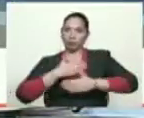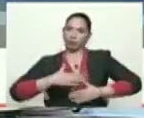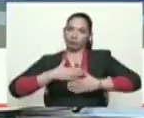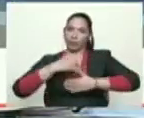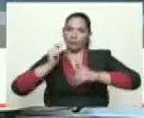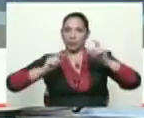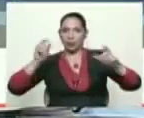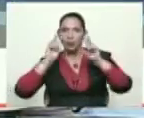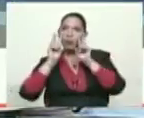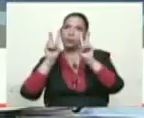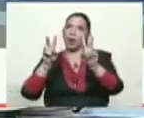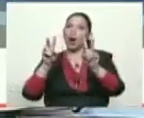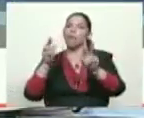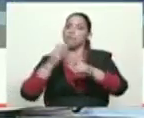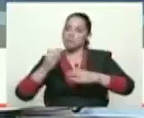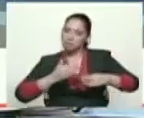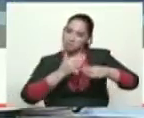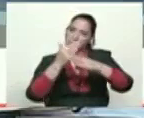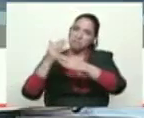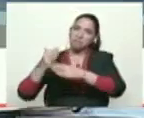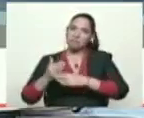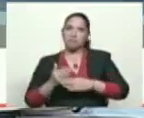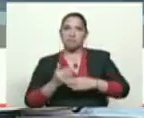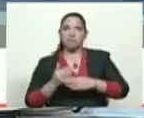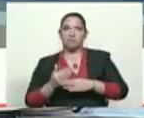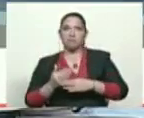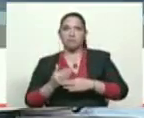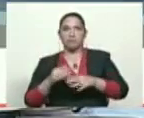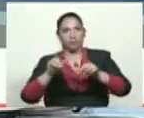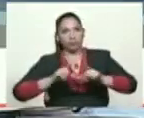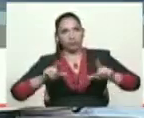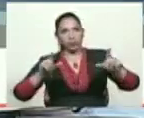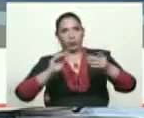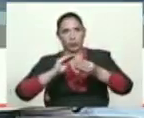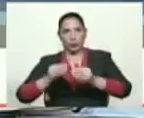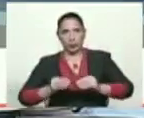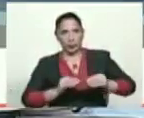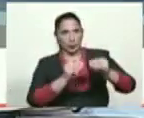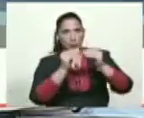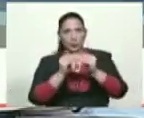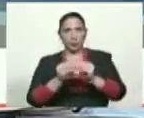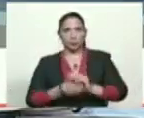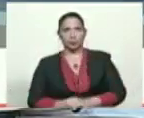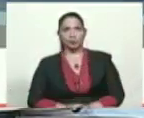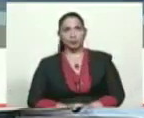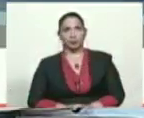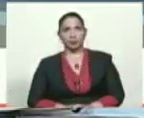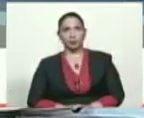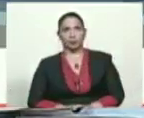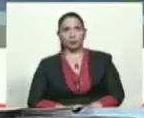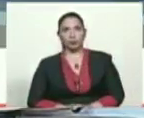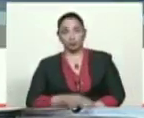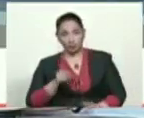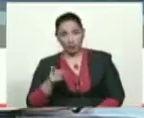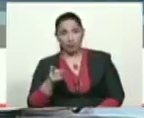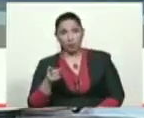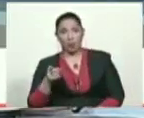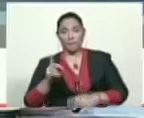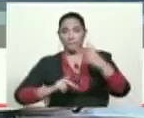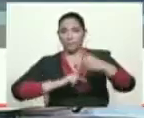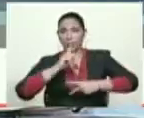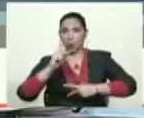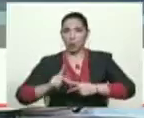ciudadano o sea para el compartir y son metros cuadrados que le estamos quitando al espacio privado así que con estos programas de intervención